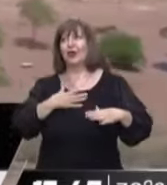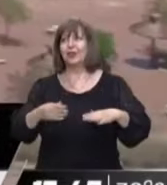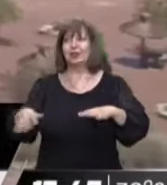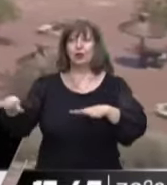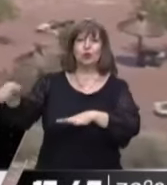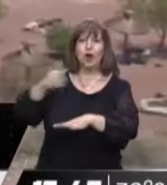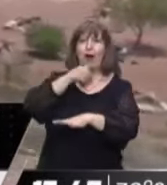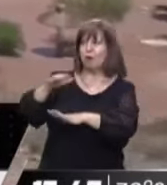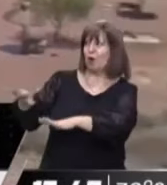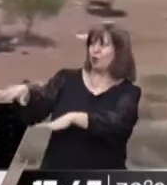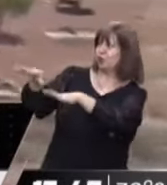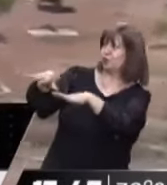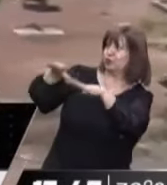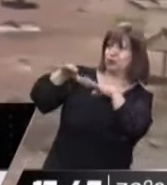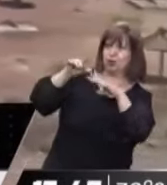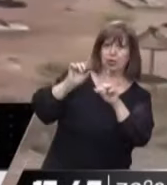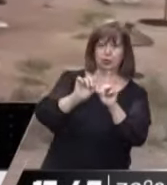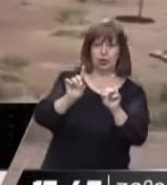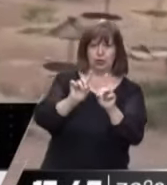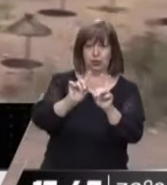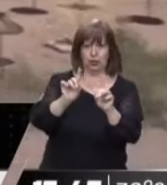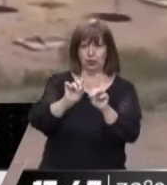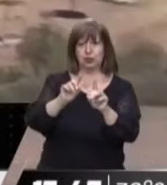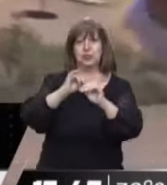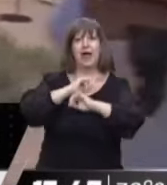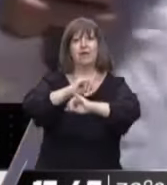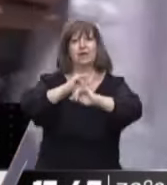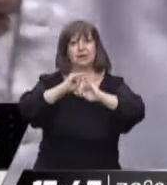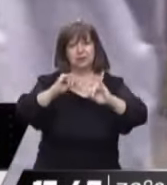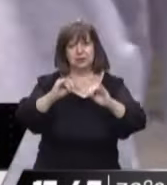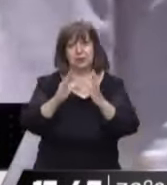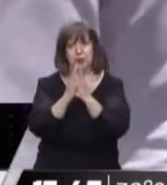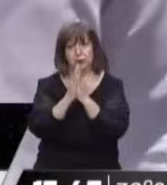manejarlo de una forma mucho más cuidadosa